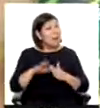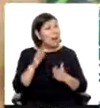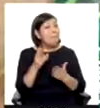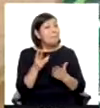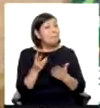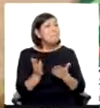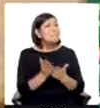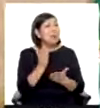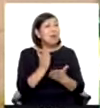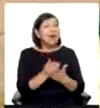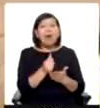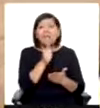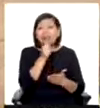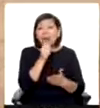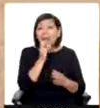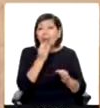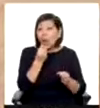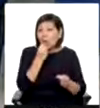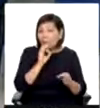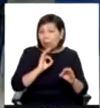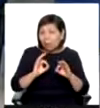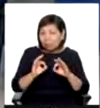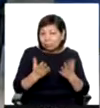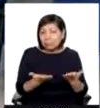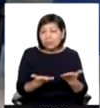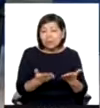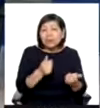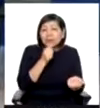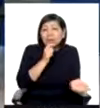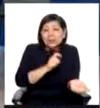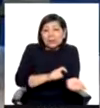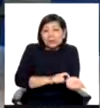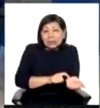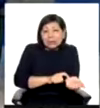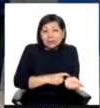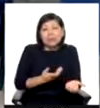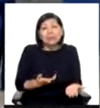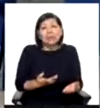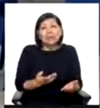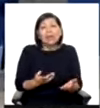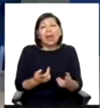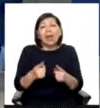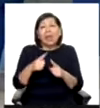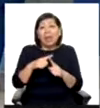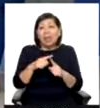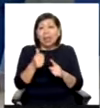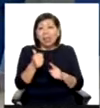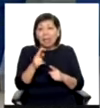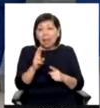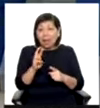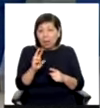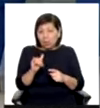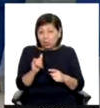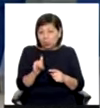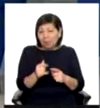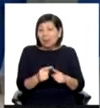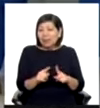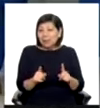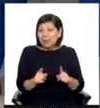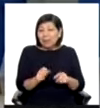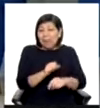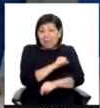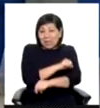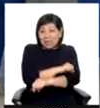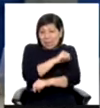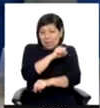tiene el país es la desnutrición, la anemia, y el tarwi, la quinoa, son alimentos ricos, y que en la